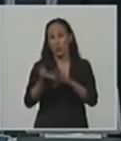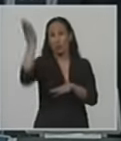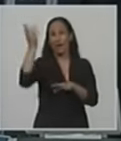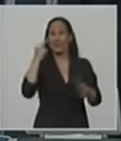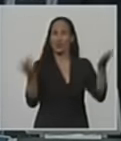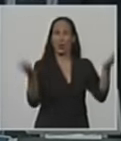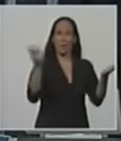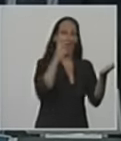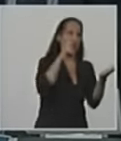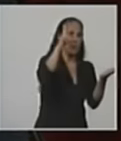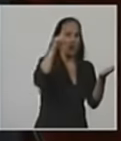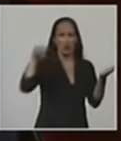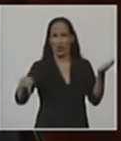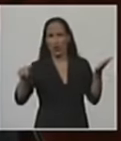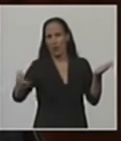2008.